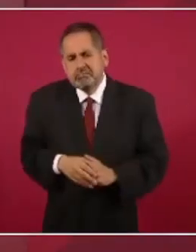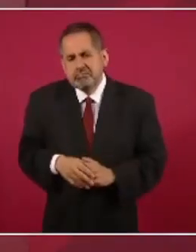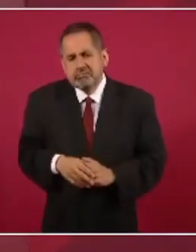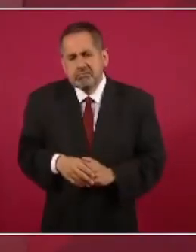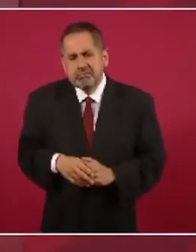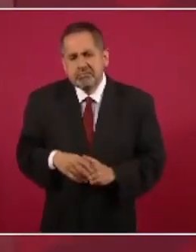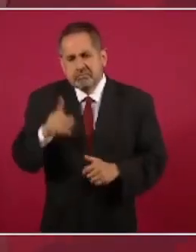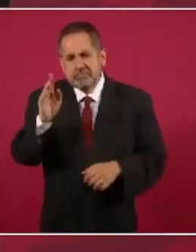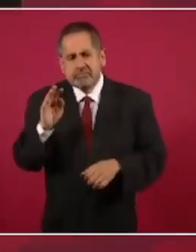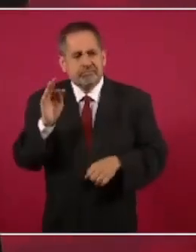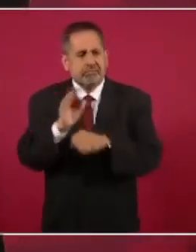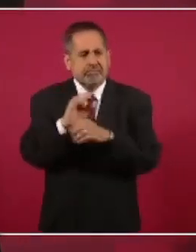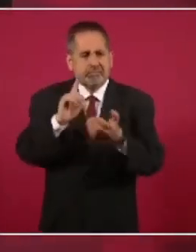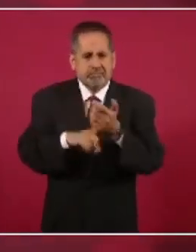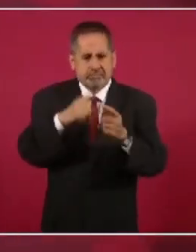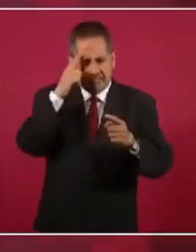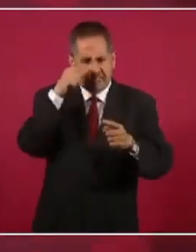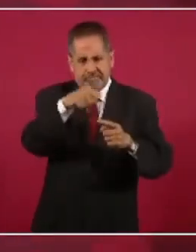por lo de Assange?